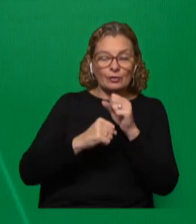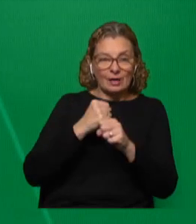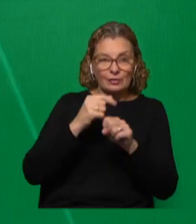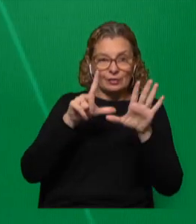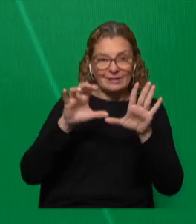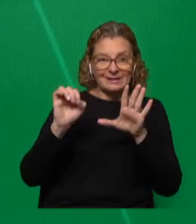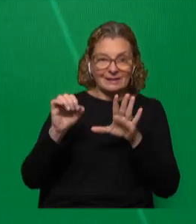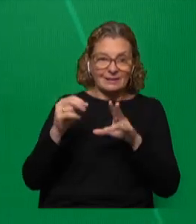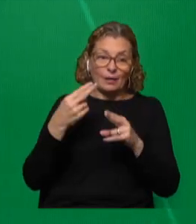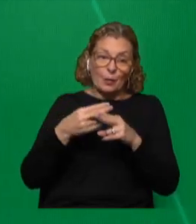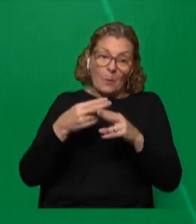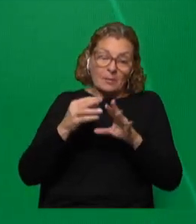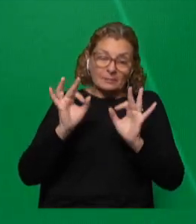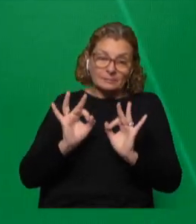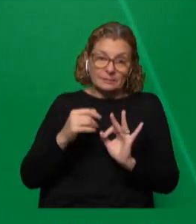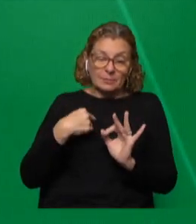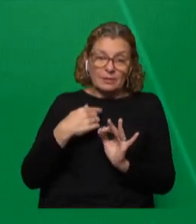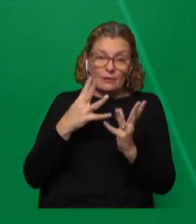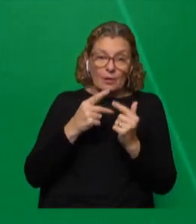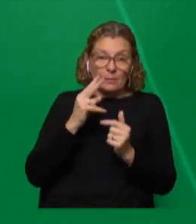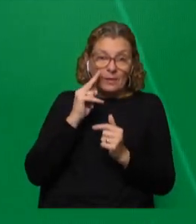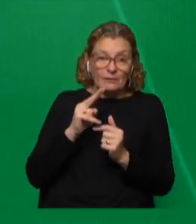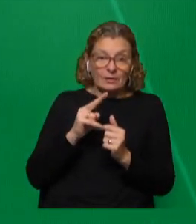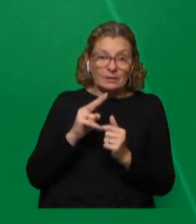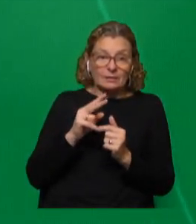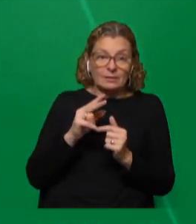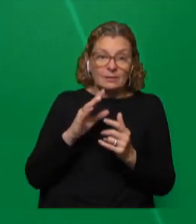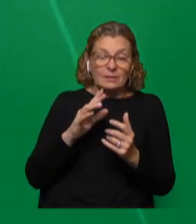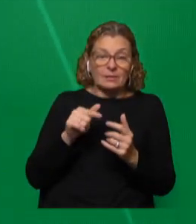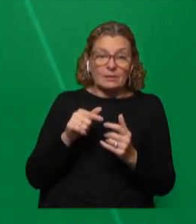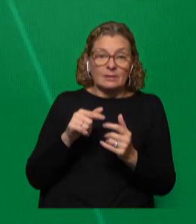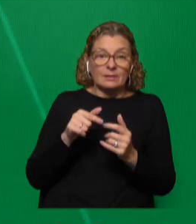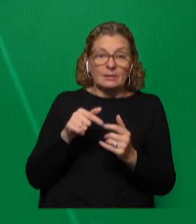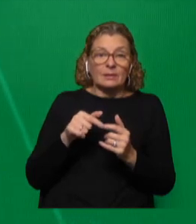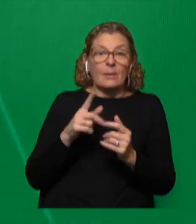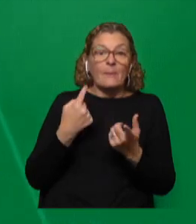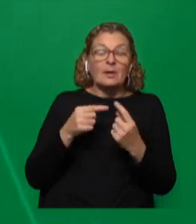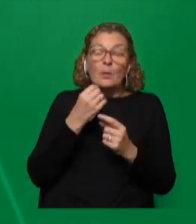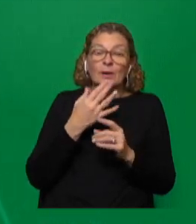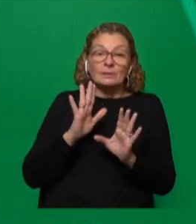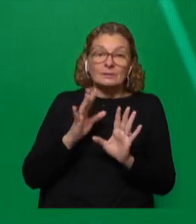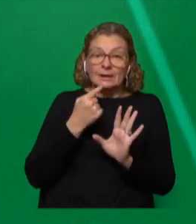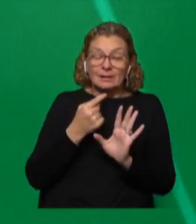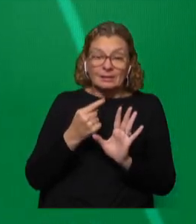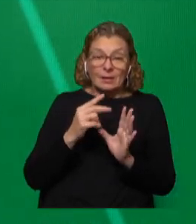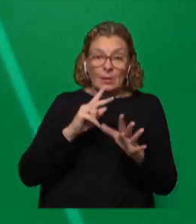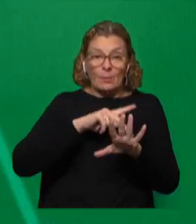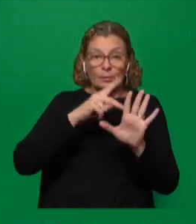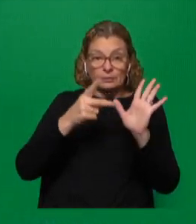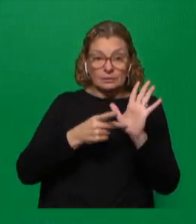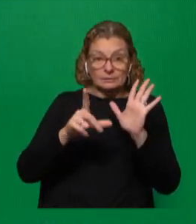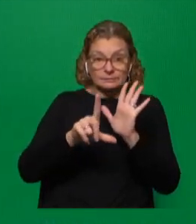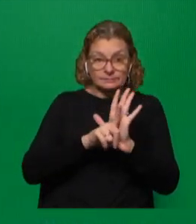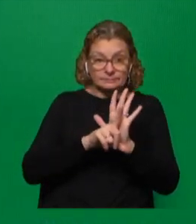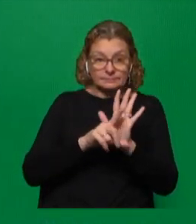nombre clásico, pero a mi forma de ver es un poco redundante esto de medio y ambiente. Sí. Pero bueno, como decían, hay un proyecto de ley